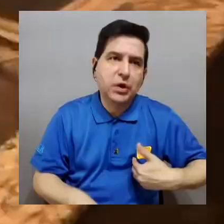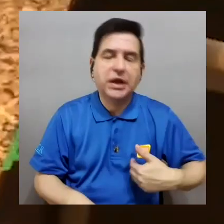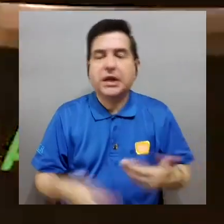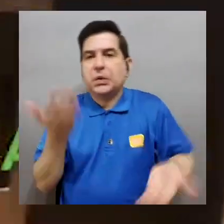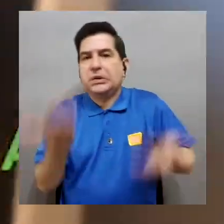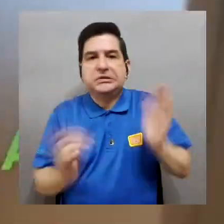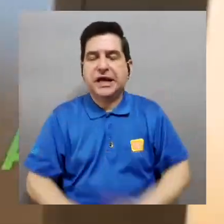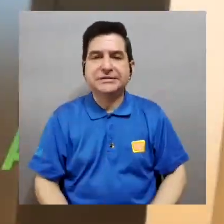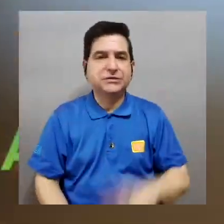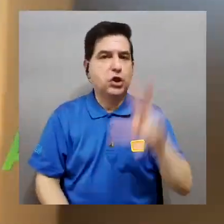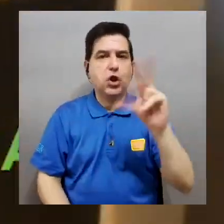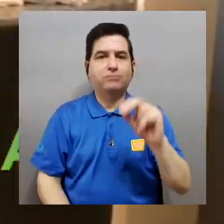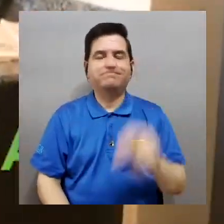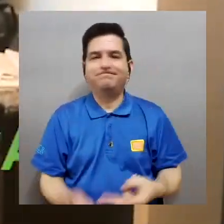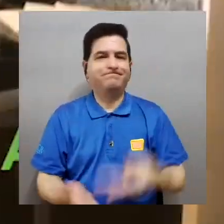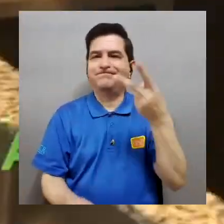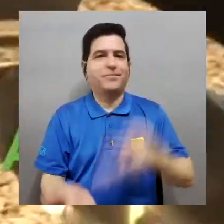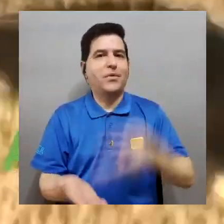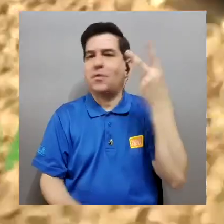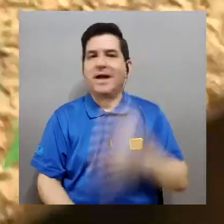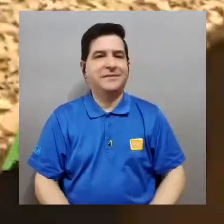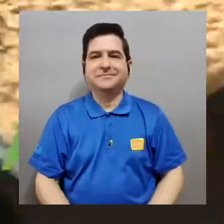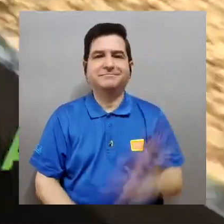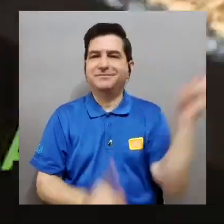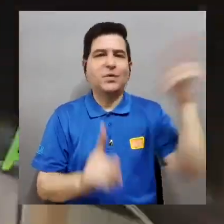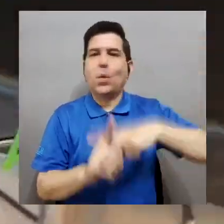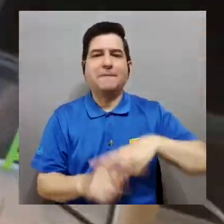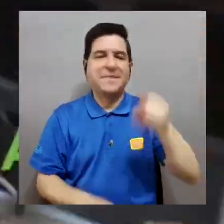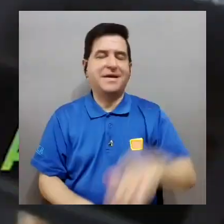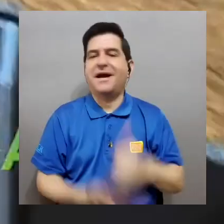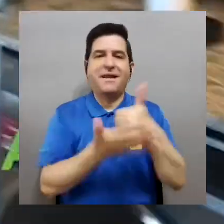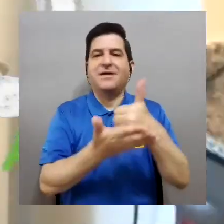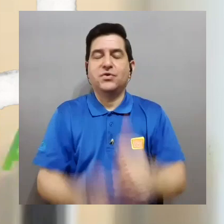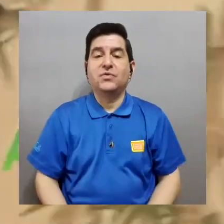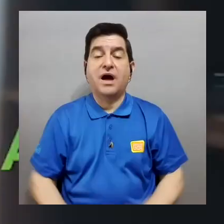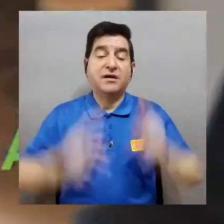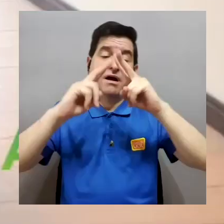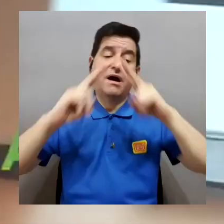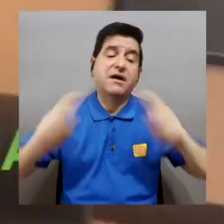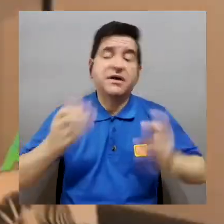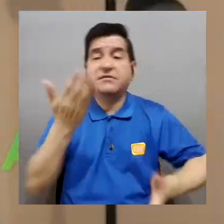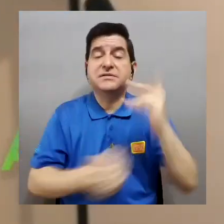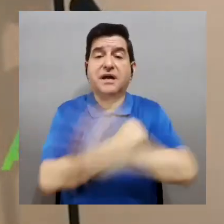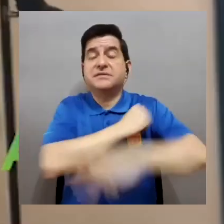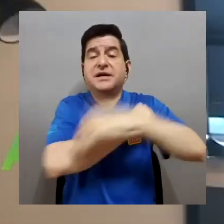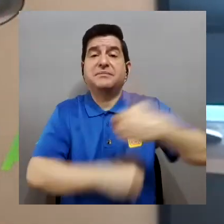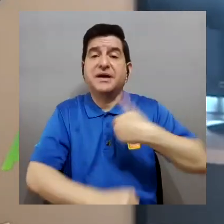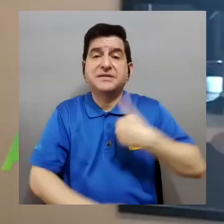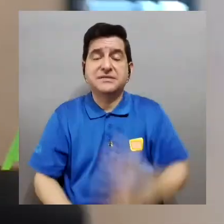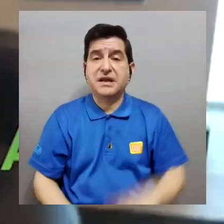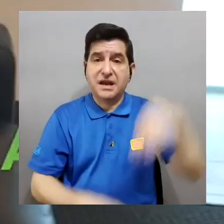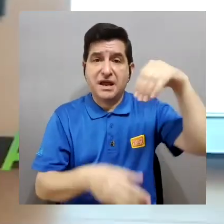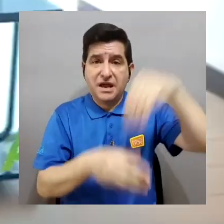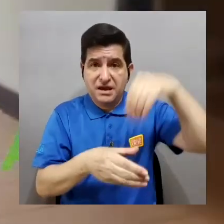diferente, no es válido, o sea, no se aplica el subsidio. Habrá que revisar si el país cuenta